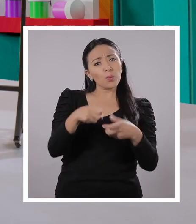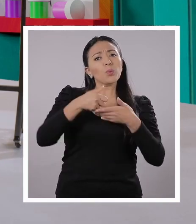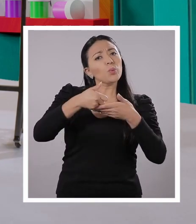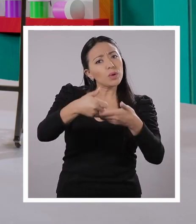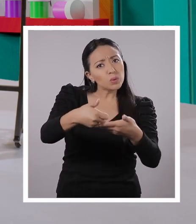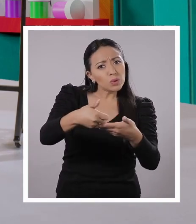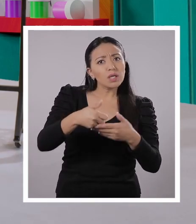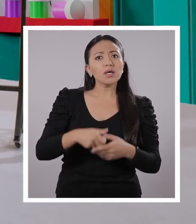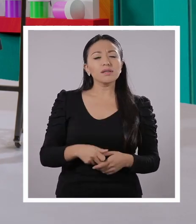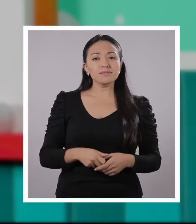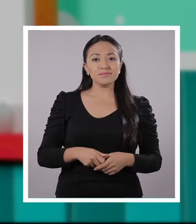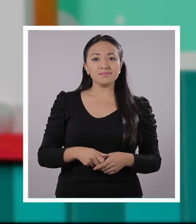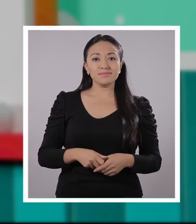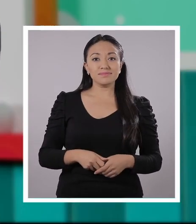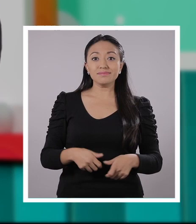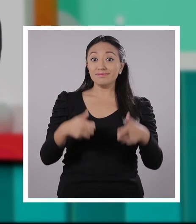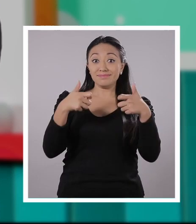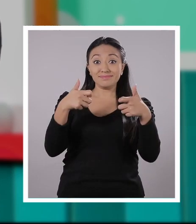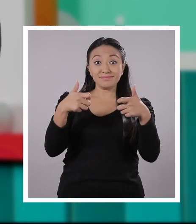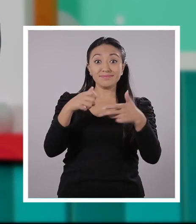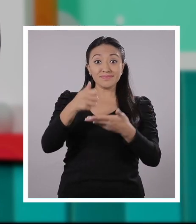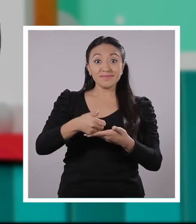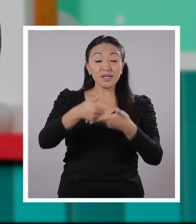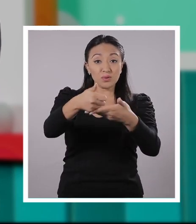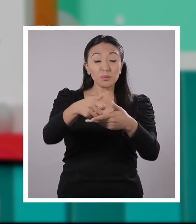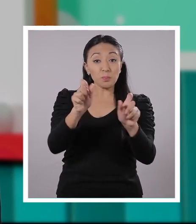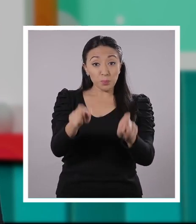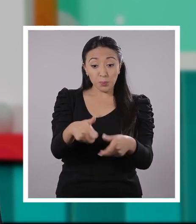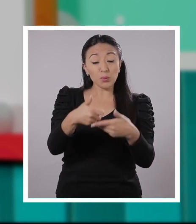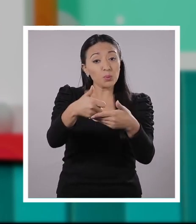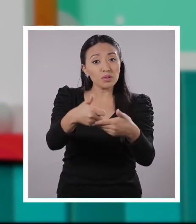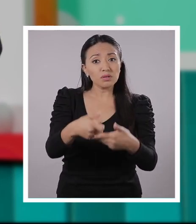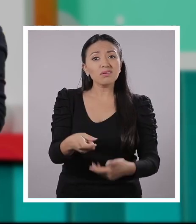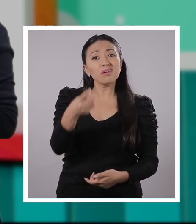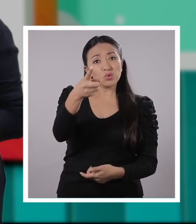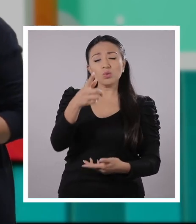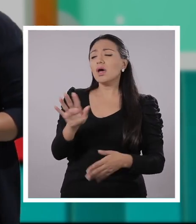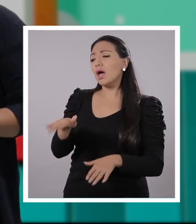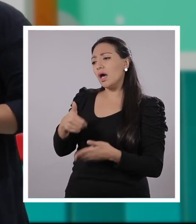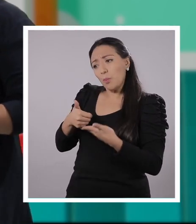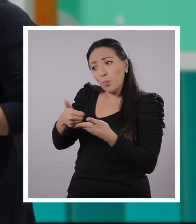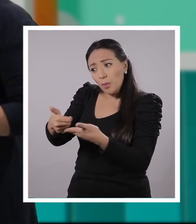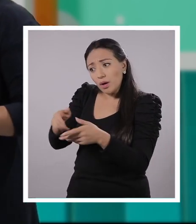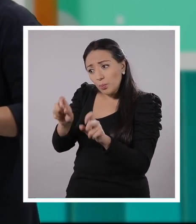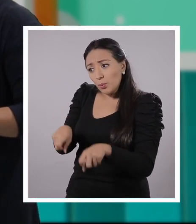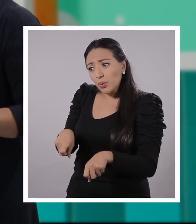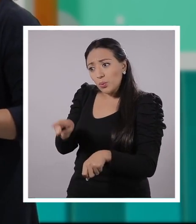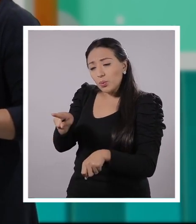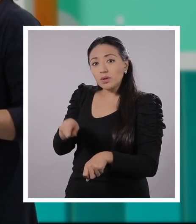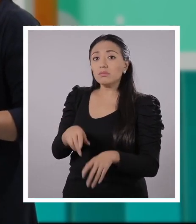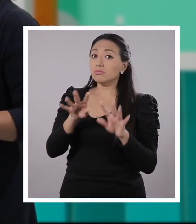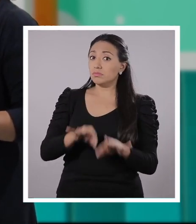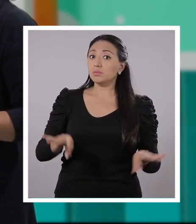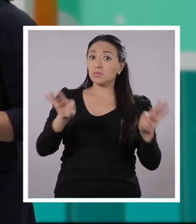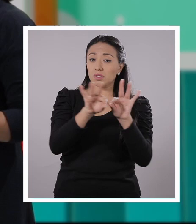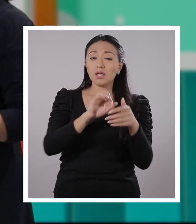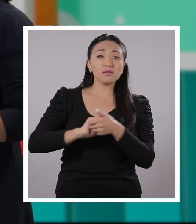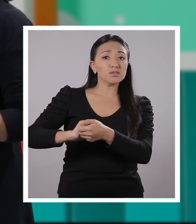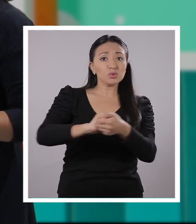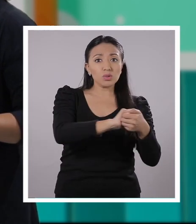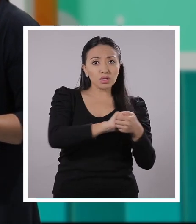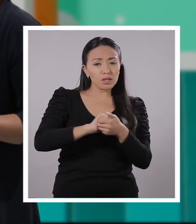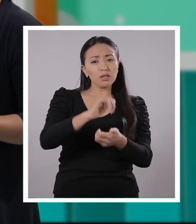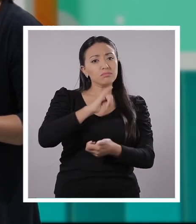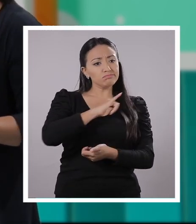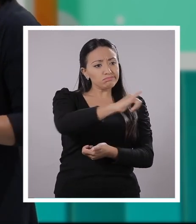¿Puedo ayudar? ¡Wow! Muy bien. ¿Ustedes han ofrecido su ayuda? Es importante ser